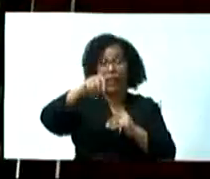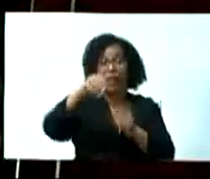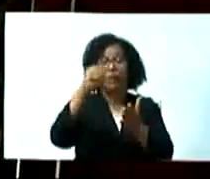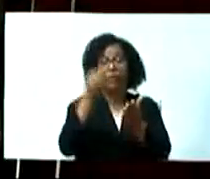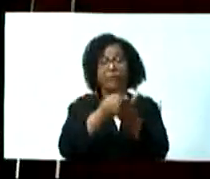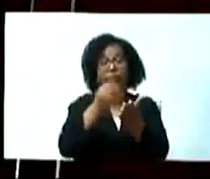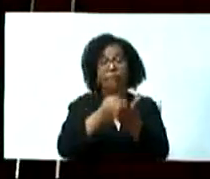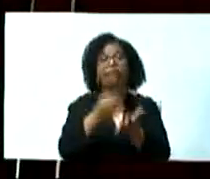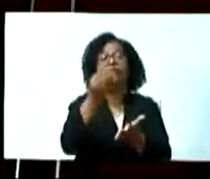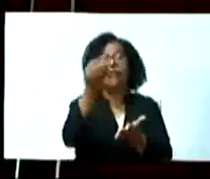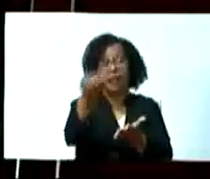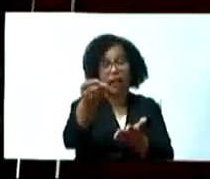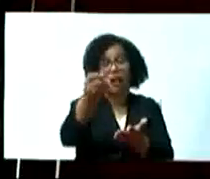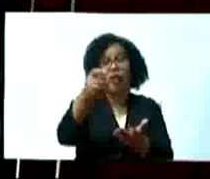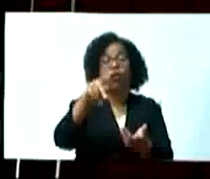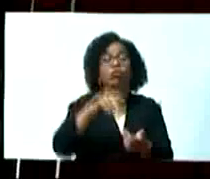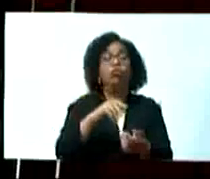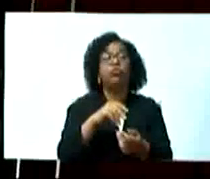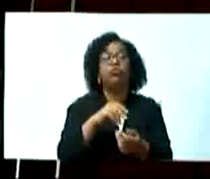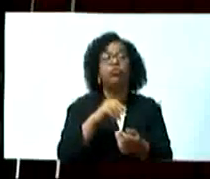Procuraduría General de la República.